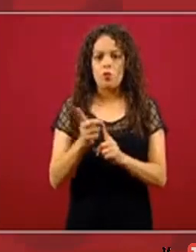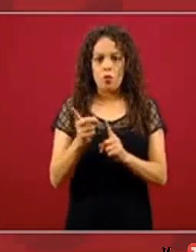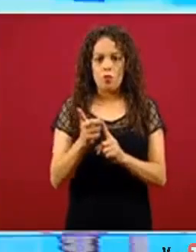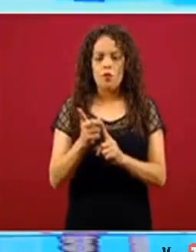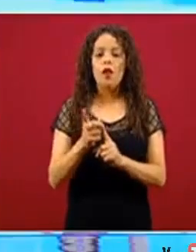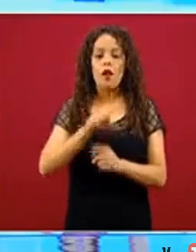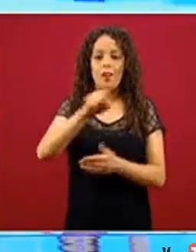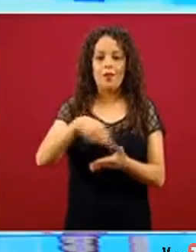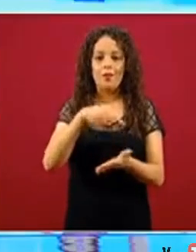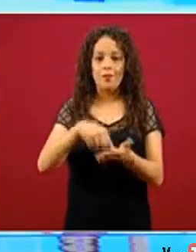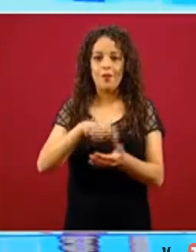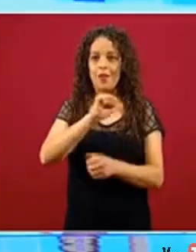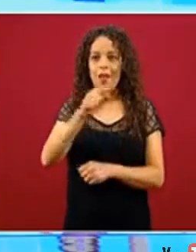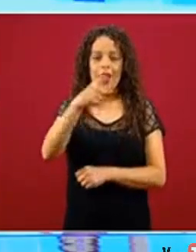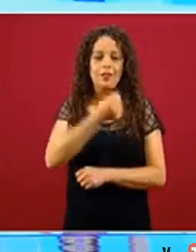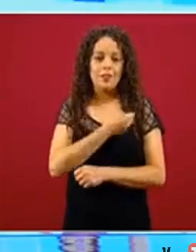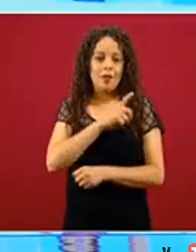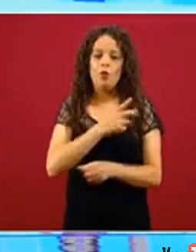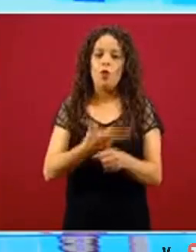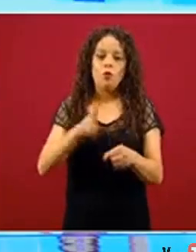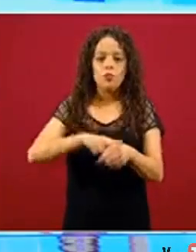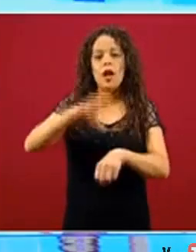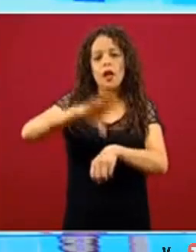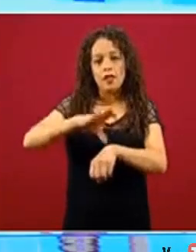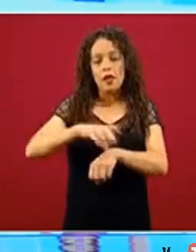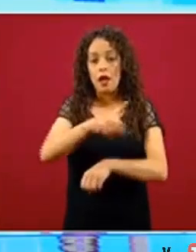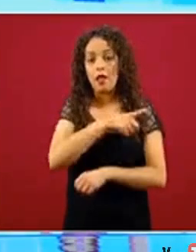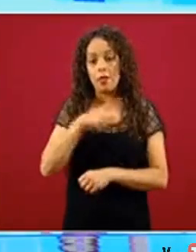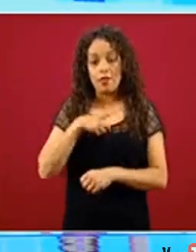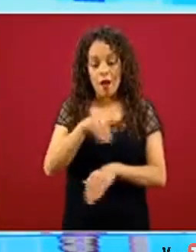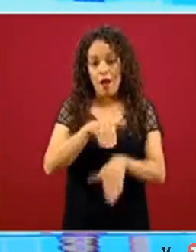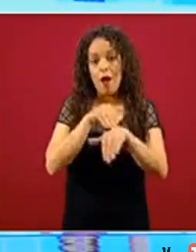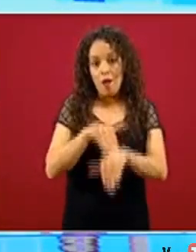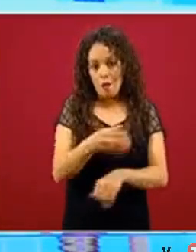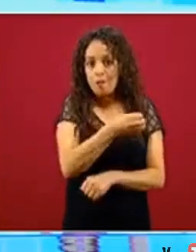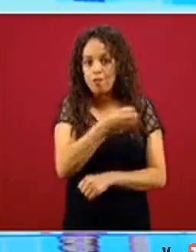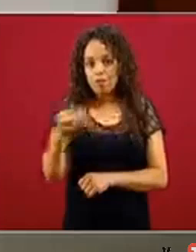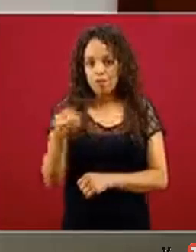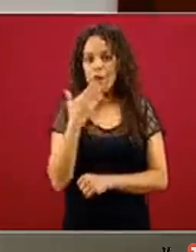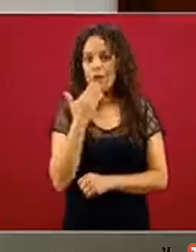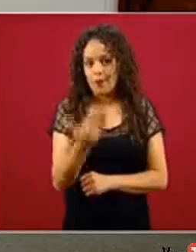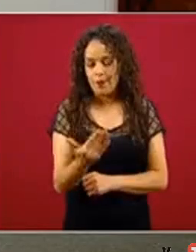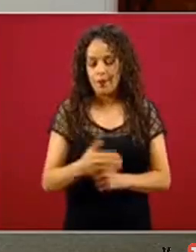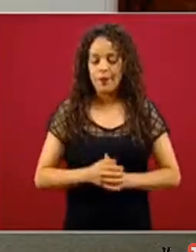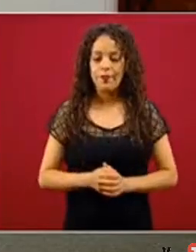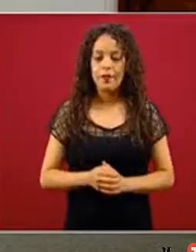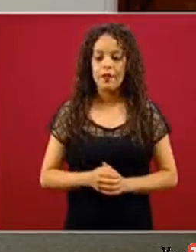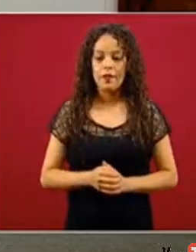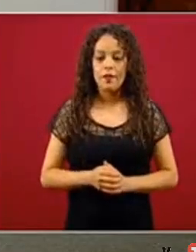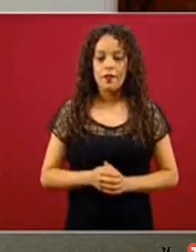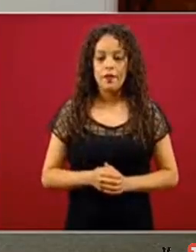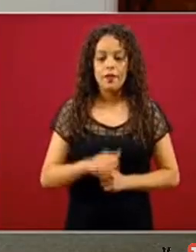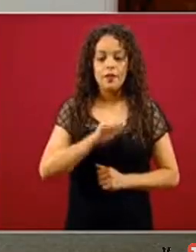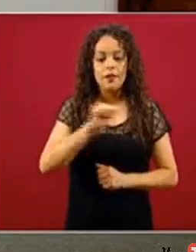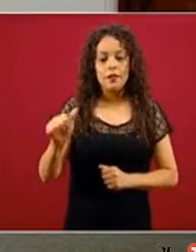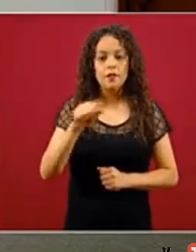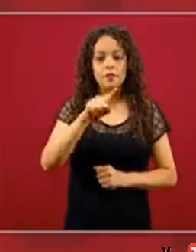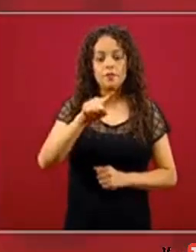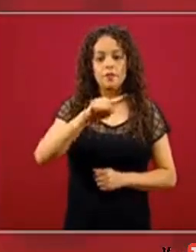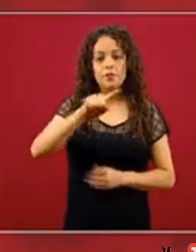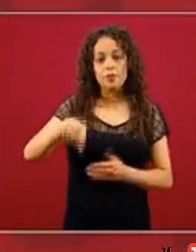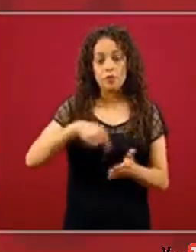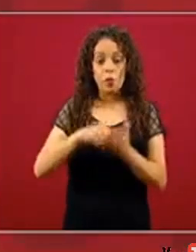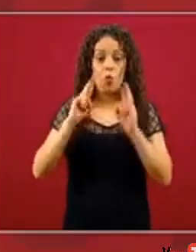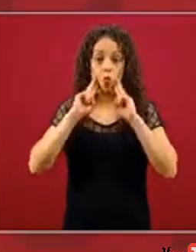salud y deben ser seguidos invariablemente. Generalmente las unidades de salud contratan